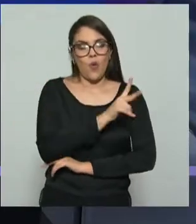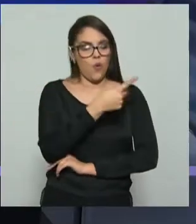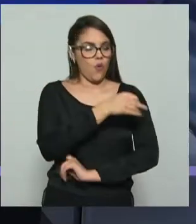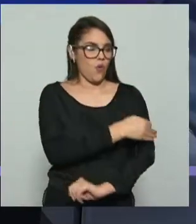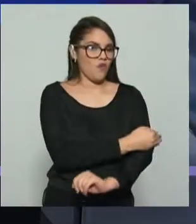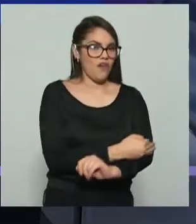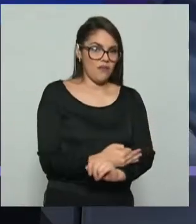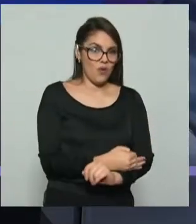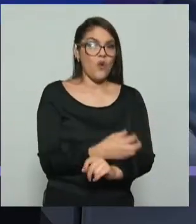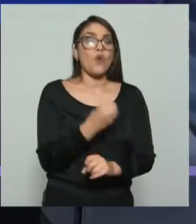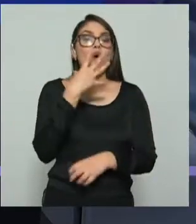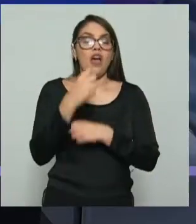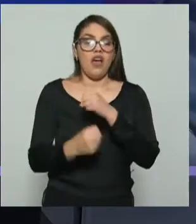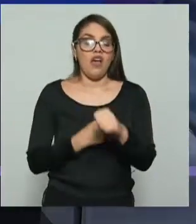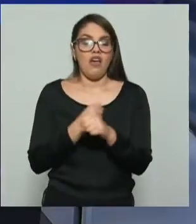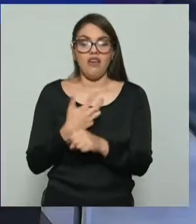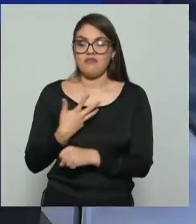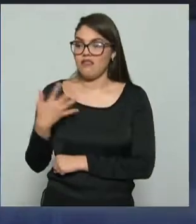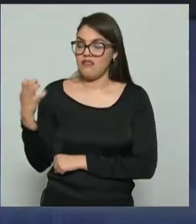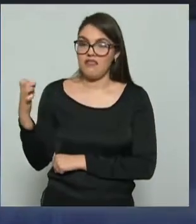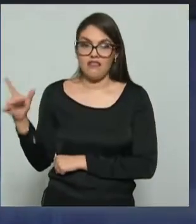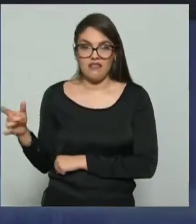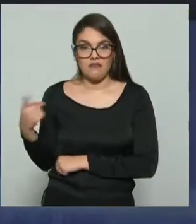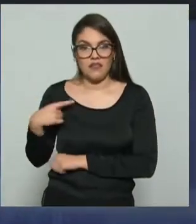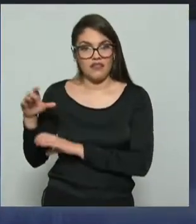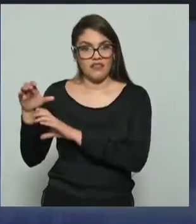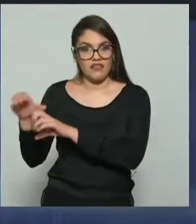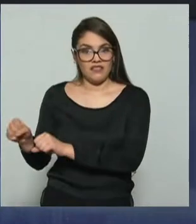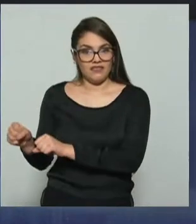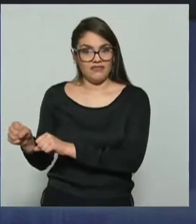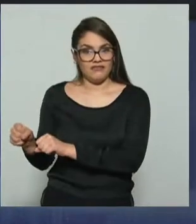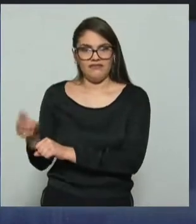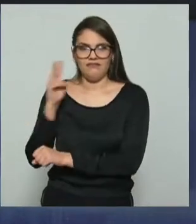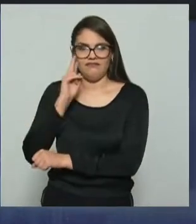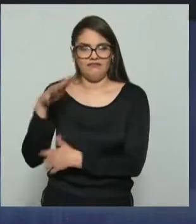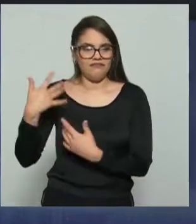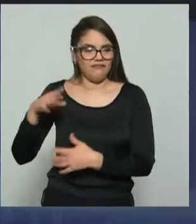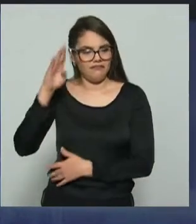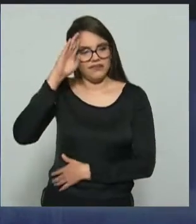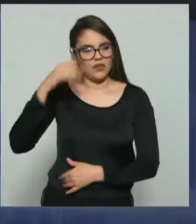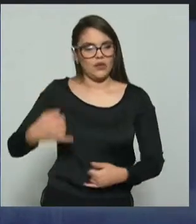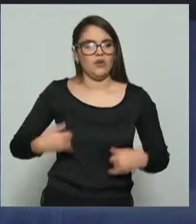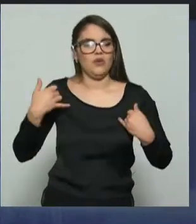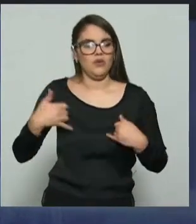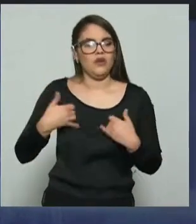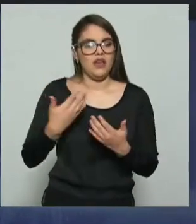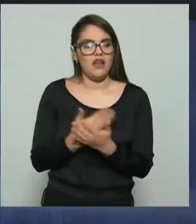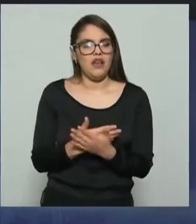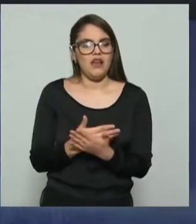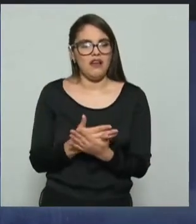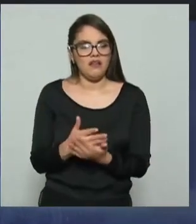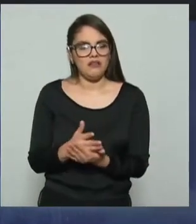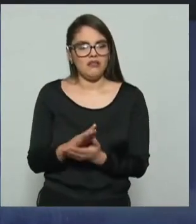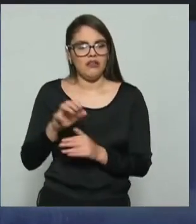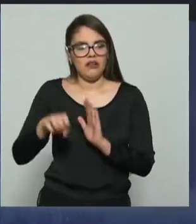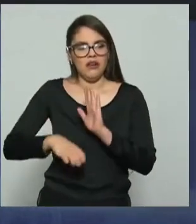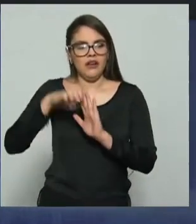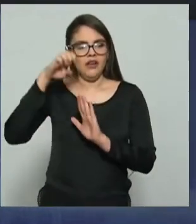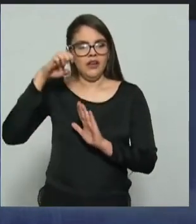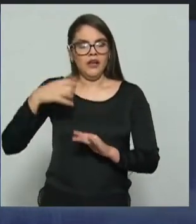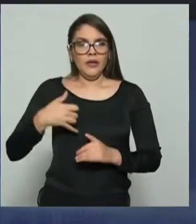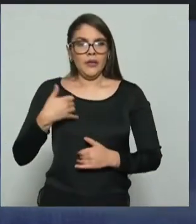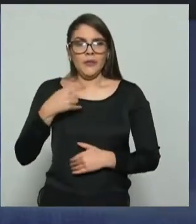¿no? O sea, la edad que tiene esta persona que fue detenida por hacer eso es una edad muy corta. y es un delincuente a una edad corta. No estamos hablando de un